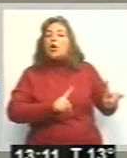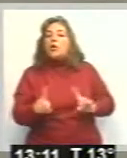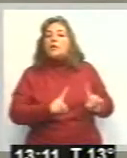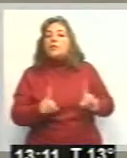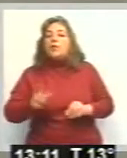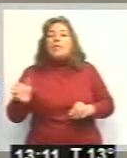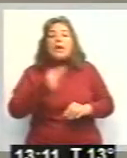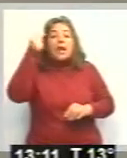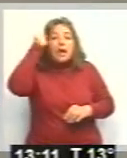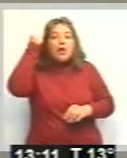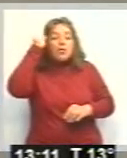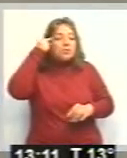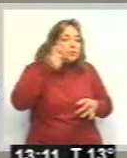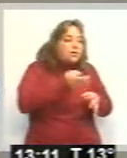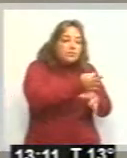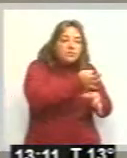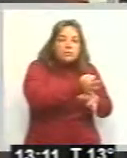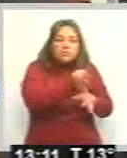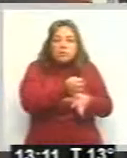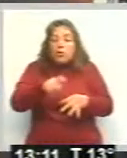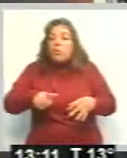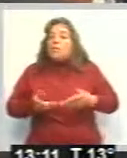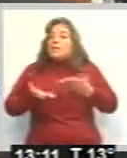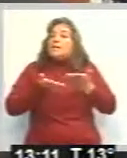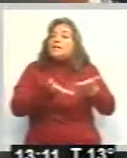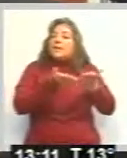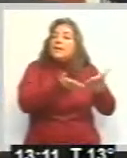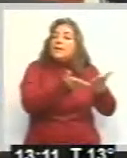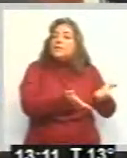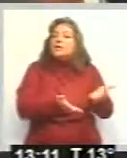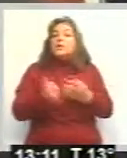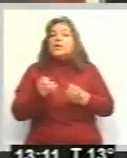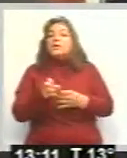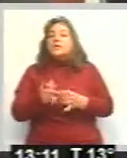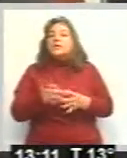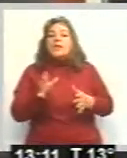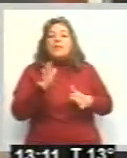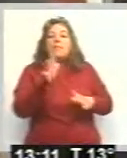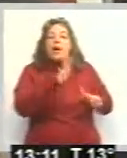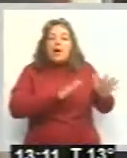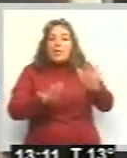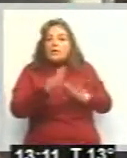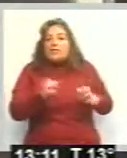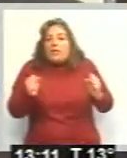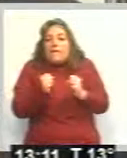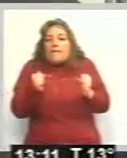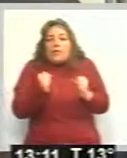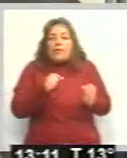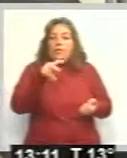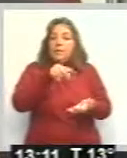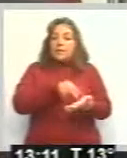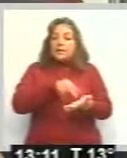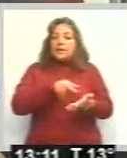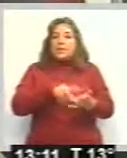la concientización como este servicio de operativo abrigo que ofrece la policía de la ciudad de Salta sea un éxito y